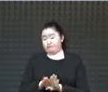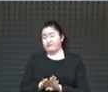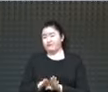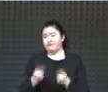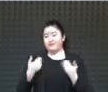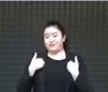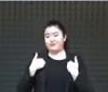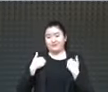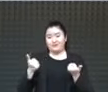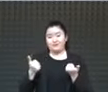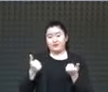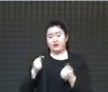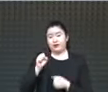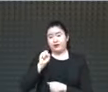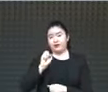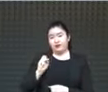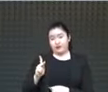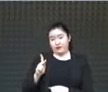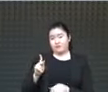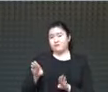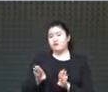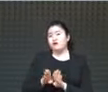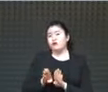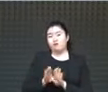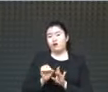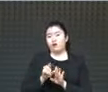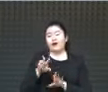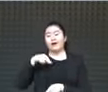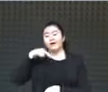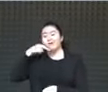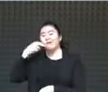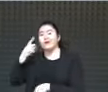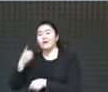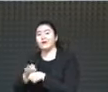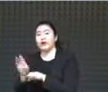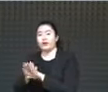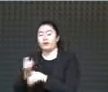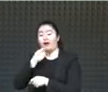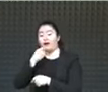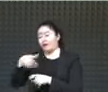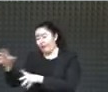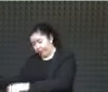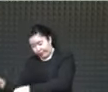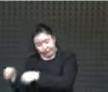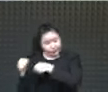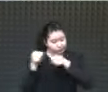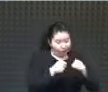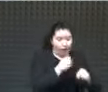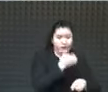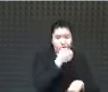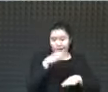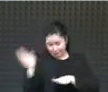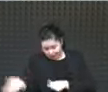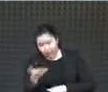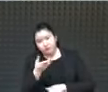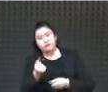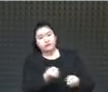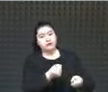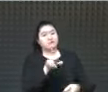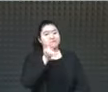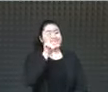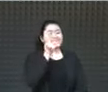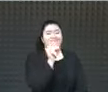y el presidente están planteando que sea de voluntaria, no es que se vaya a ir a sacar al niño de su casa para llevarlo a la escuela, pero sí es muy importante que se